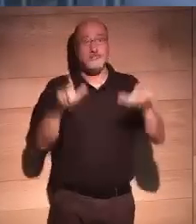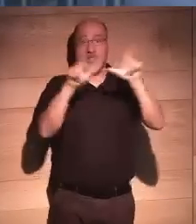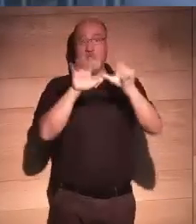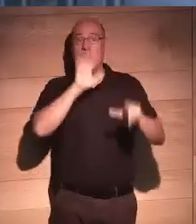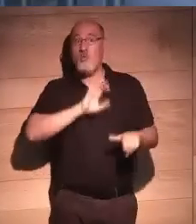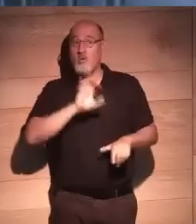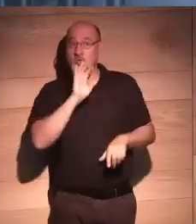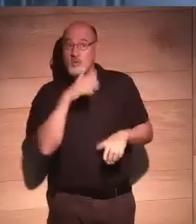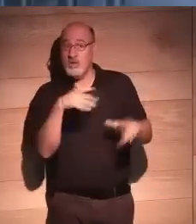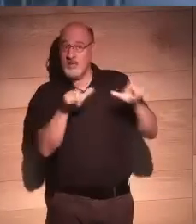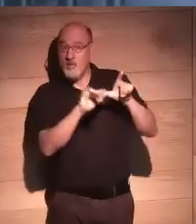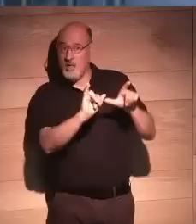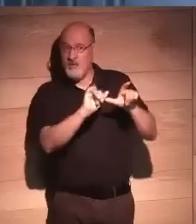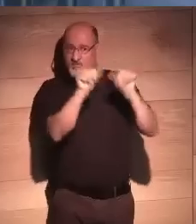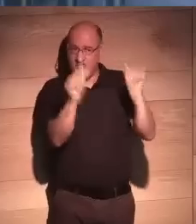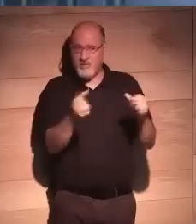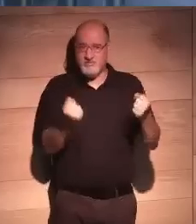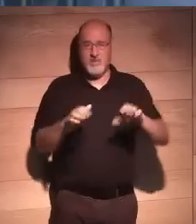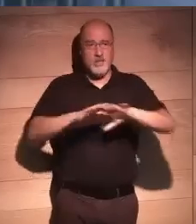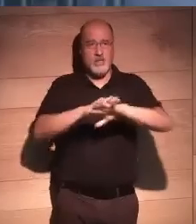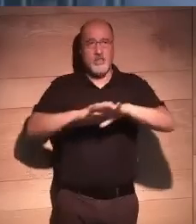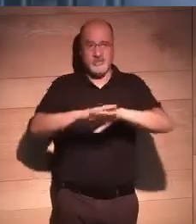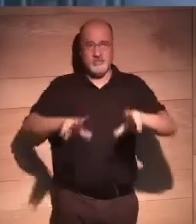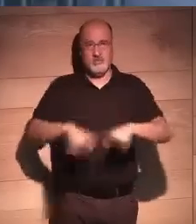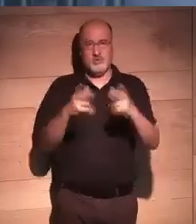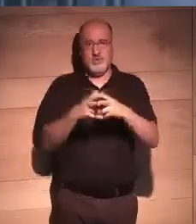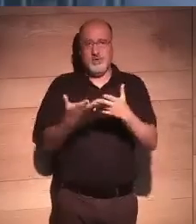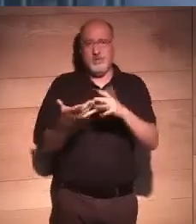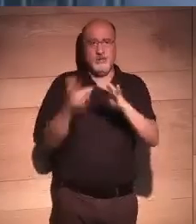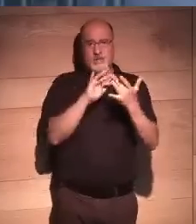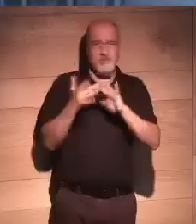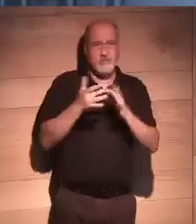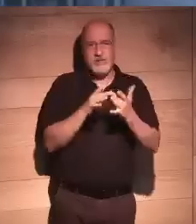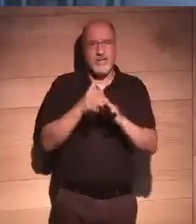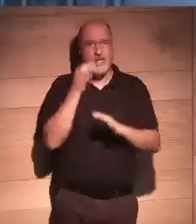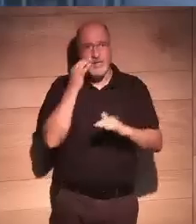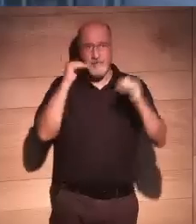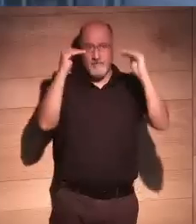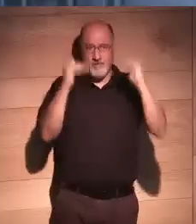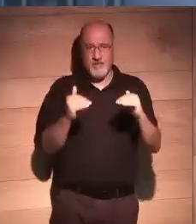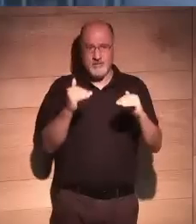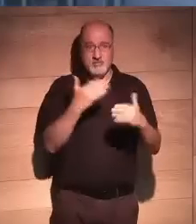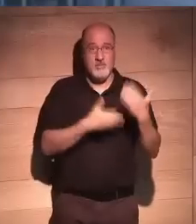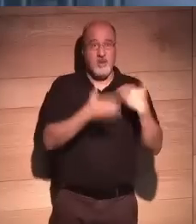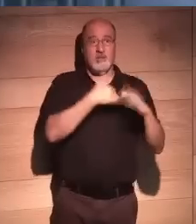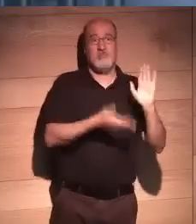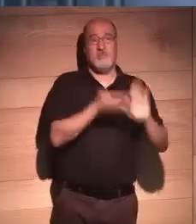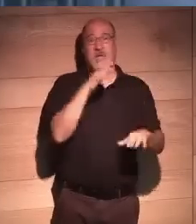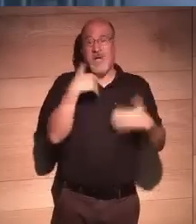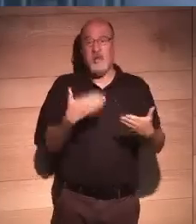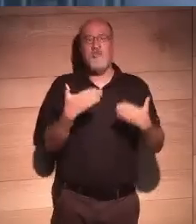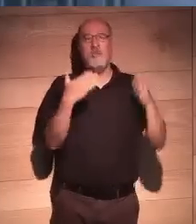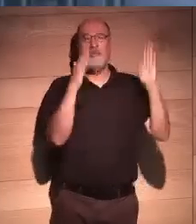televisión ahora, que tiene armas como las redes sociales para ser muy interactiva, en realidad es menos interactiva que nunca. Porque si vemos los programas